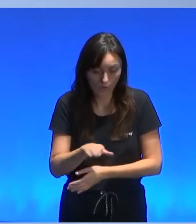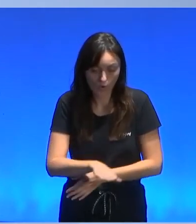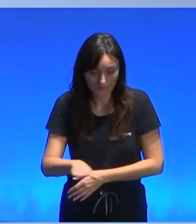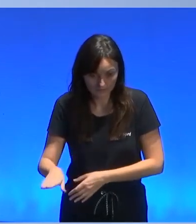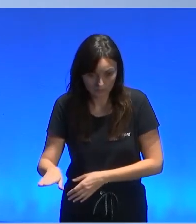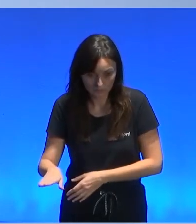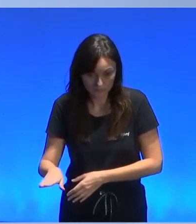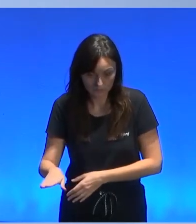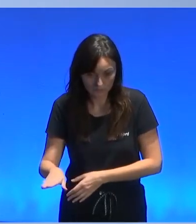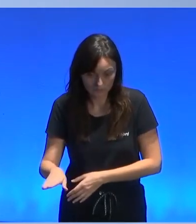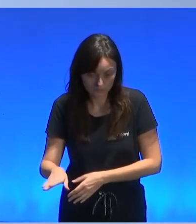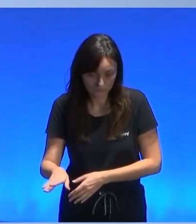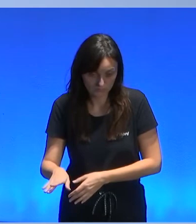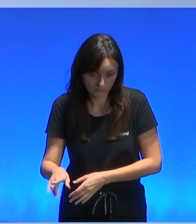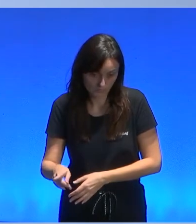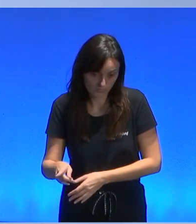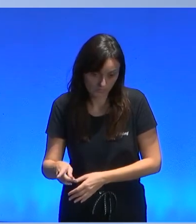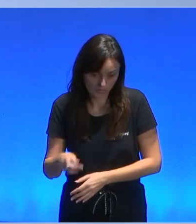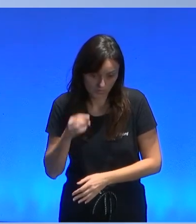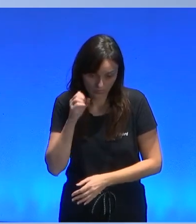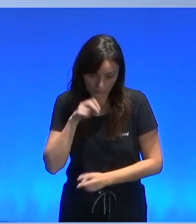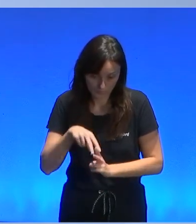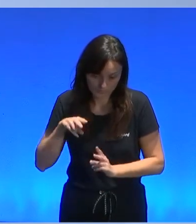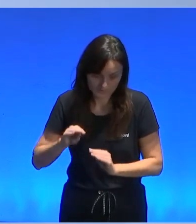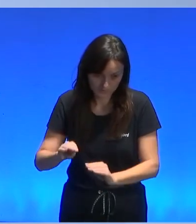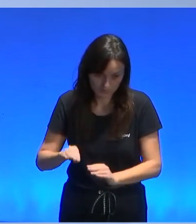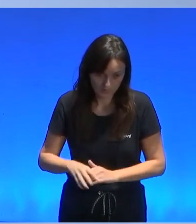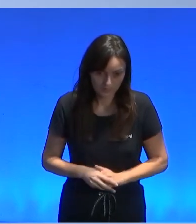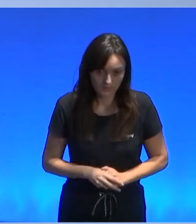es. Pero dicho esto,